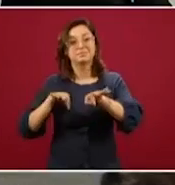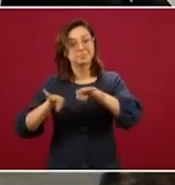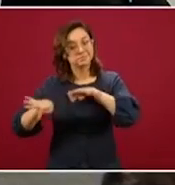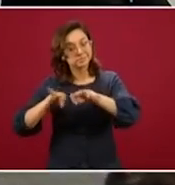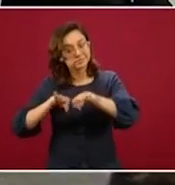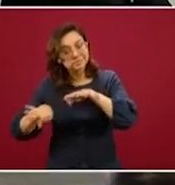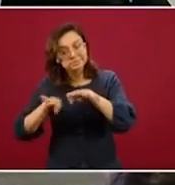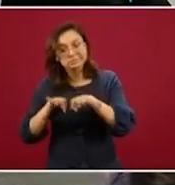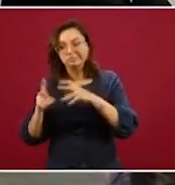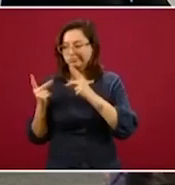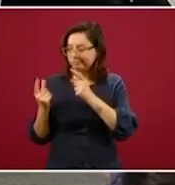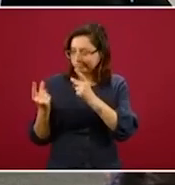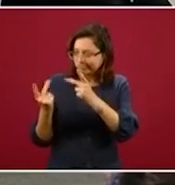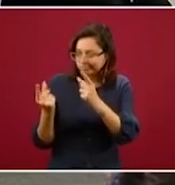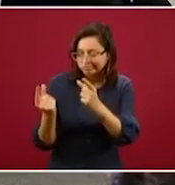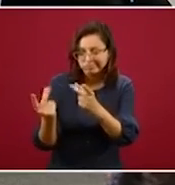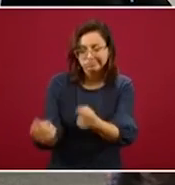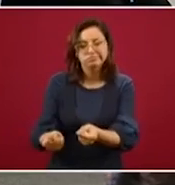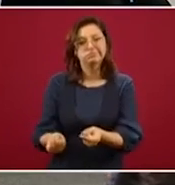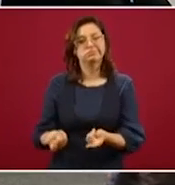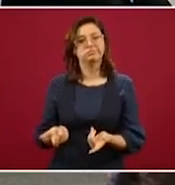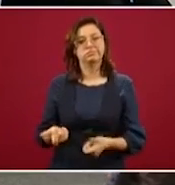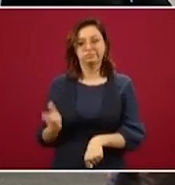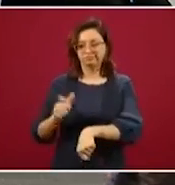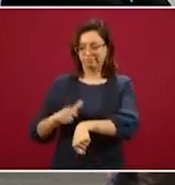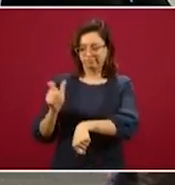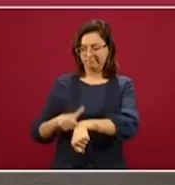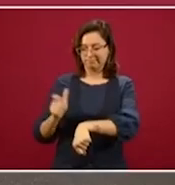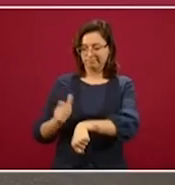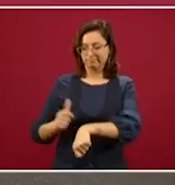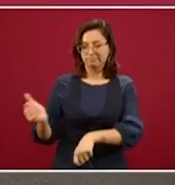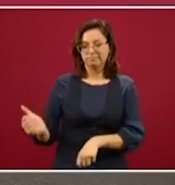aprovechar el tiempo, porque